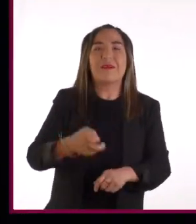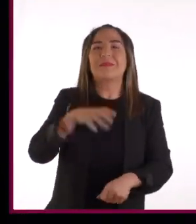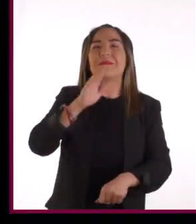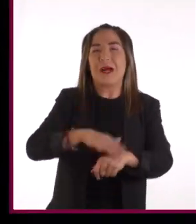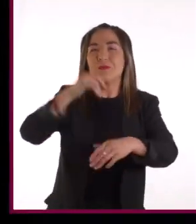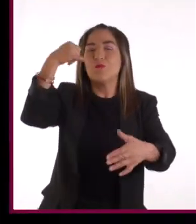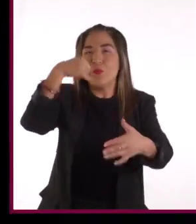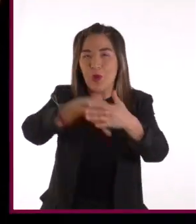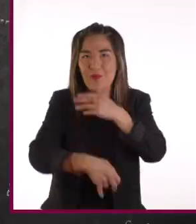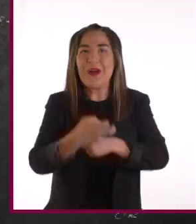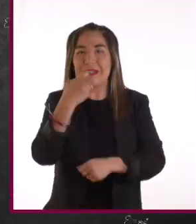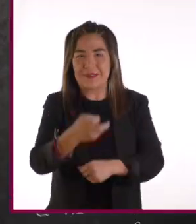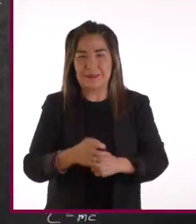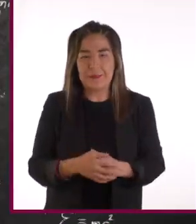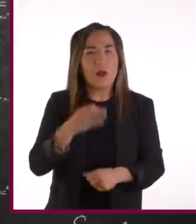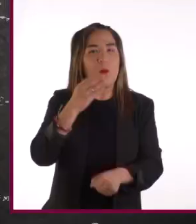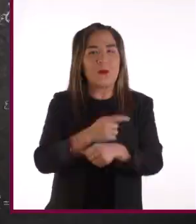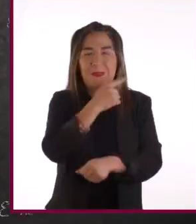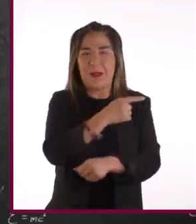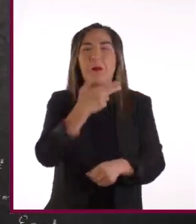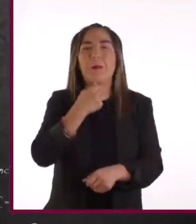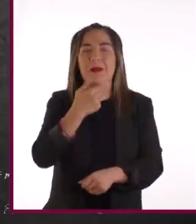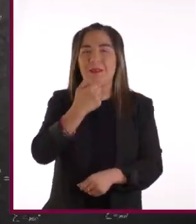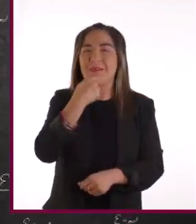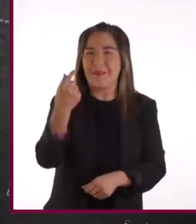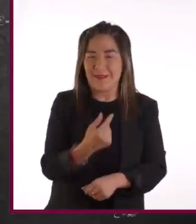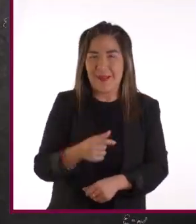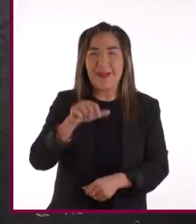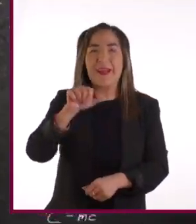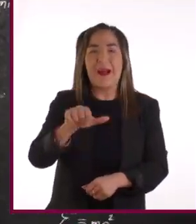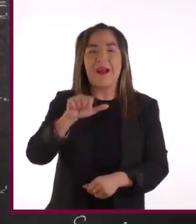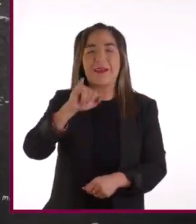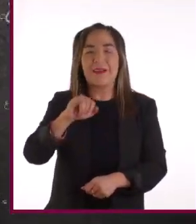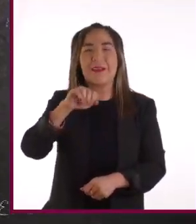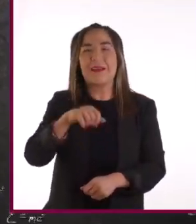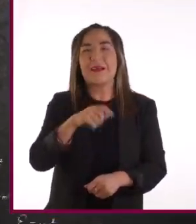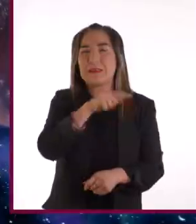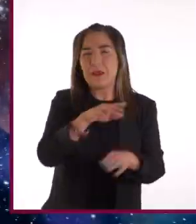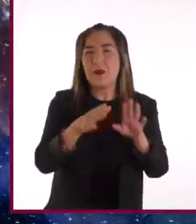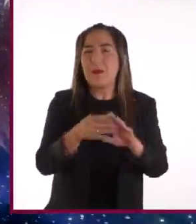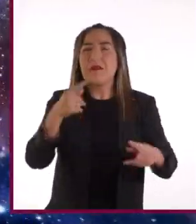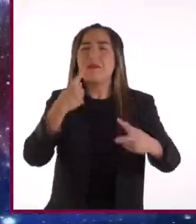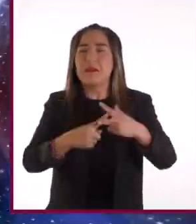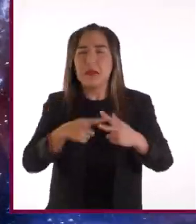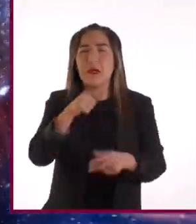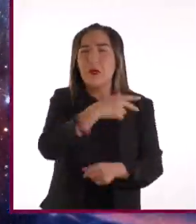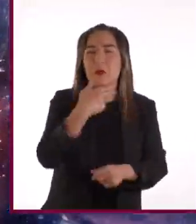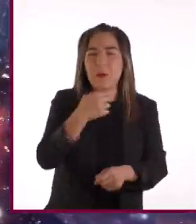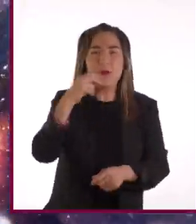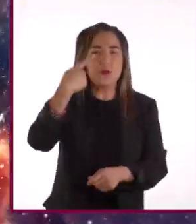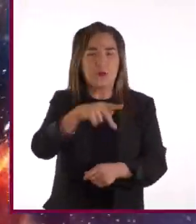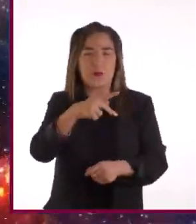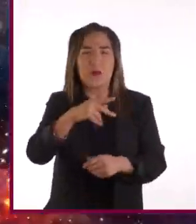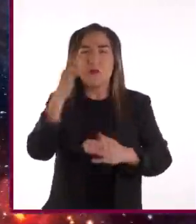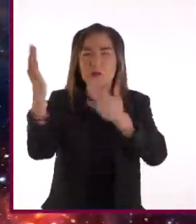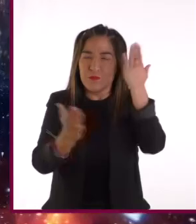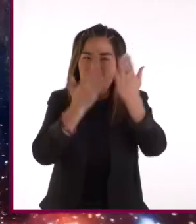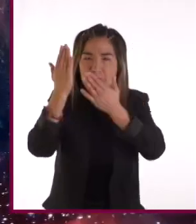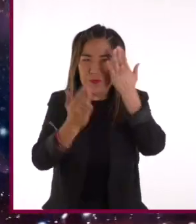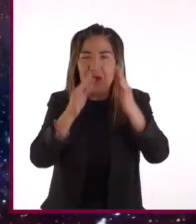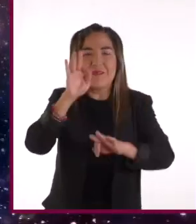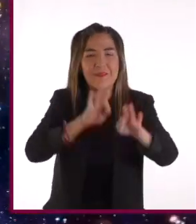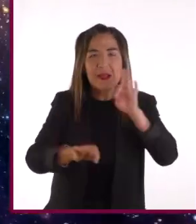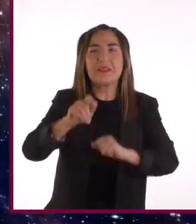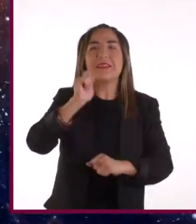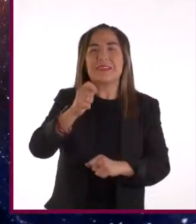universo. Quedémonos en el caso de Einstein y profundicemos en su trabajo. Este físico de origen europeo